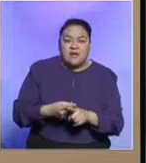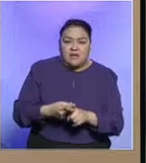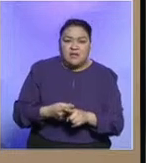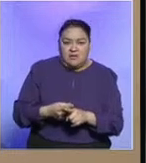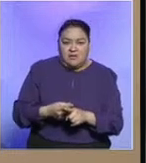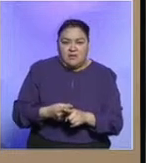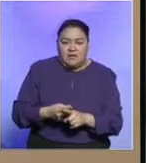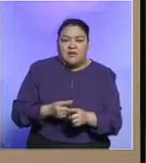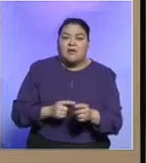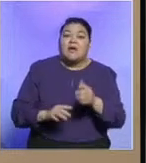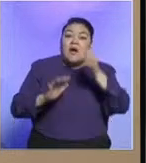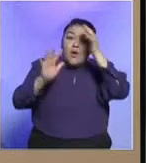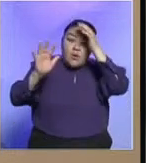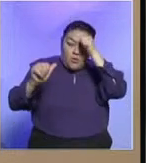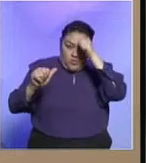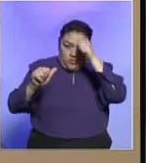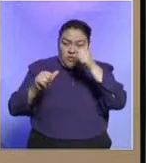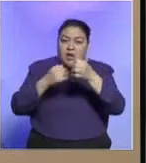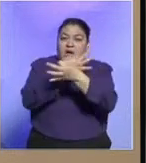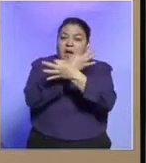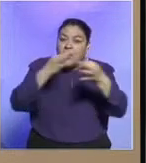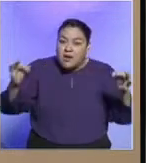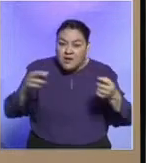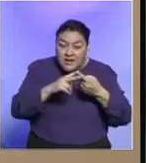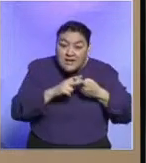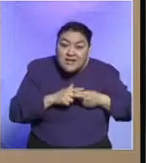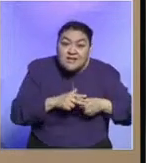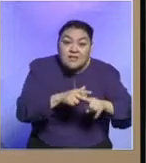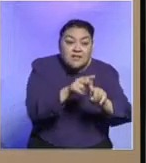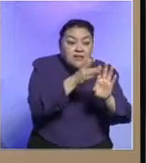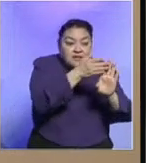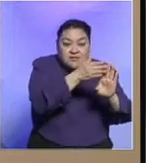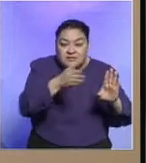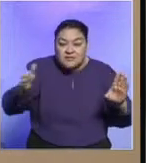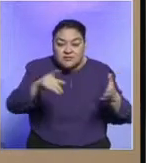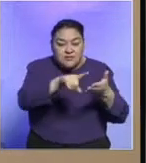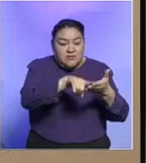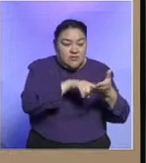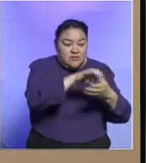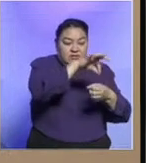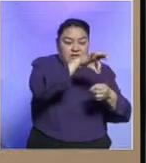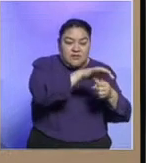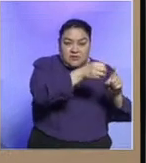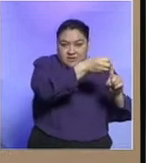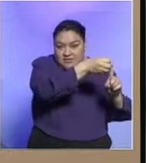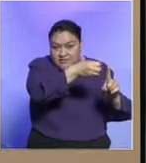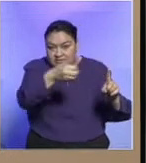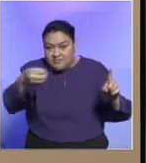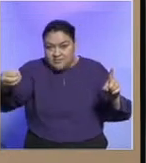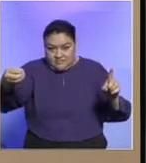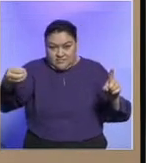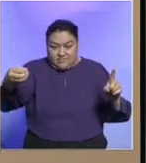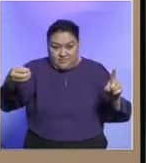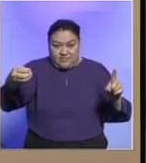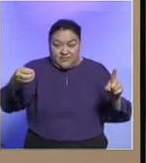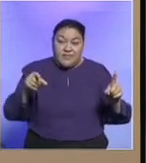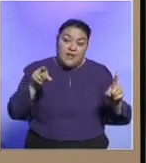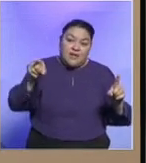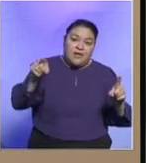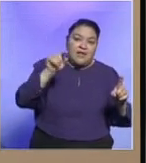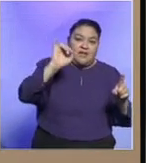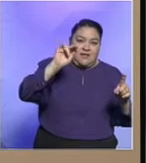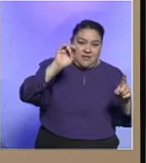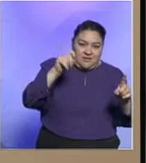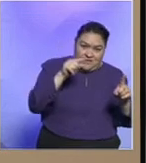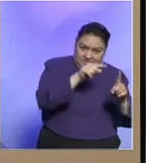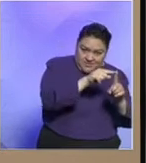emitió el acuerdo que declaró el inicio del proceso o del procedimiento electivo, además